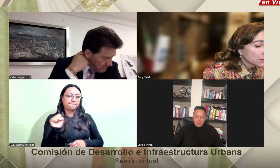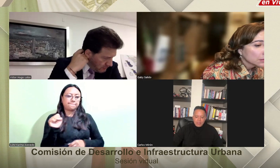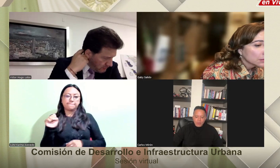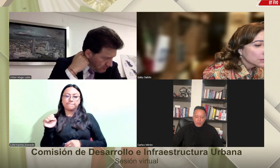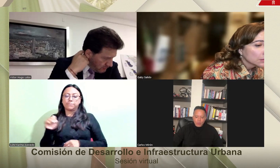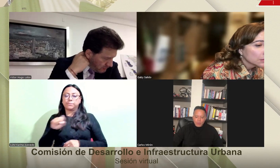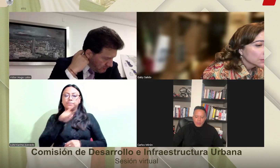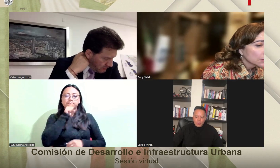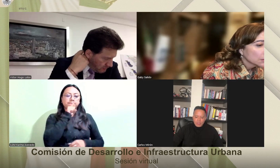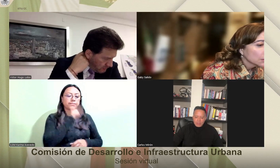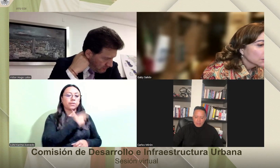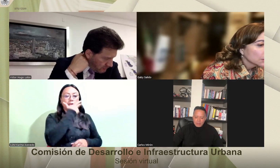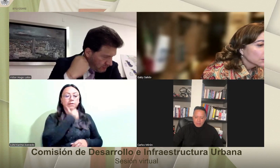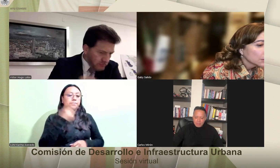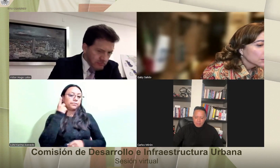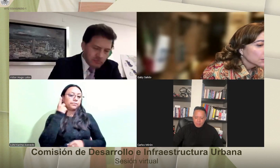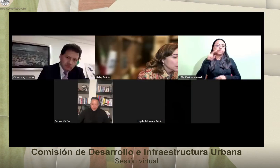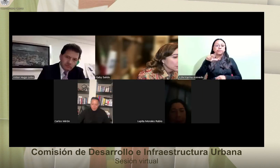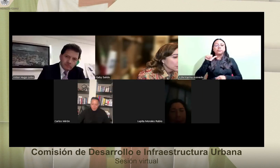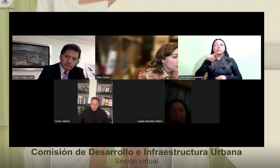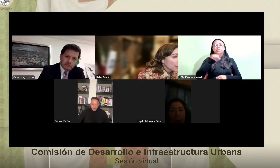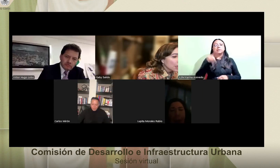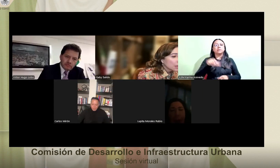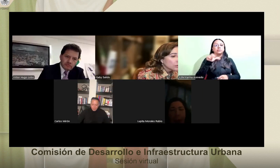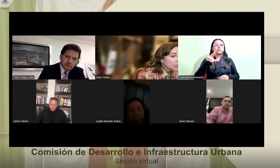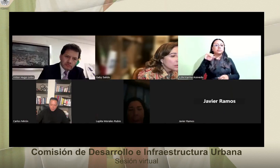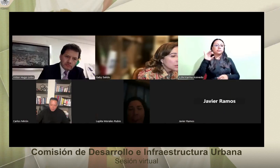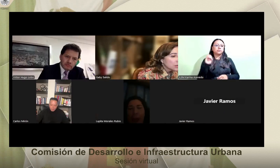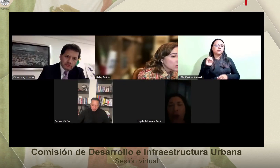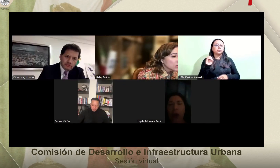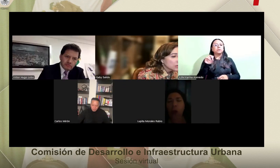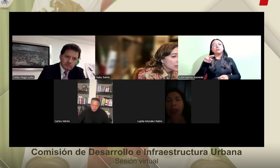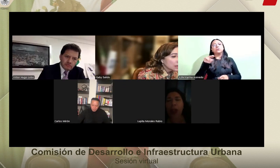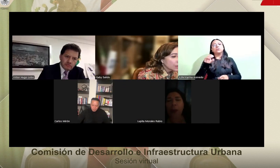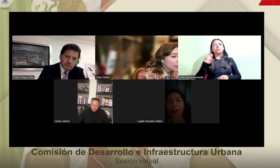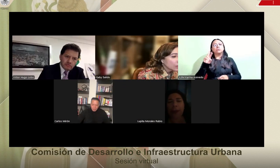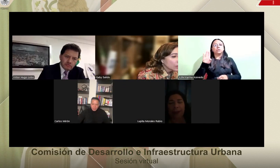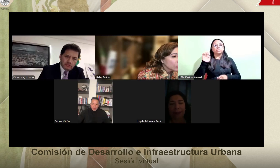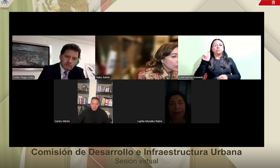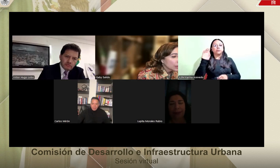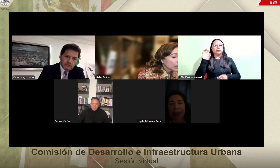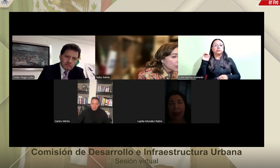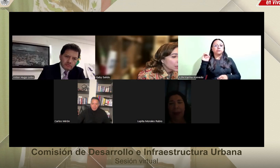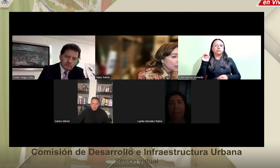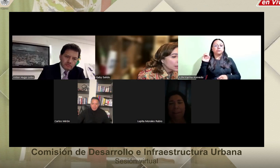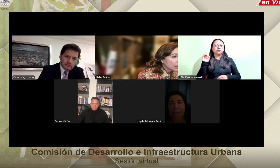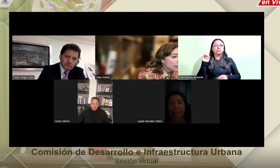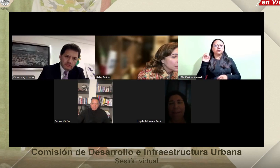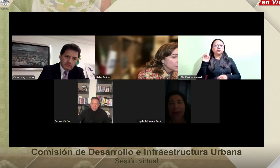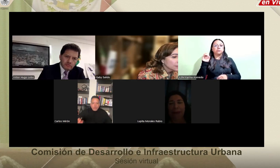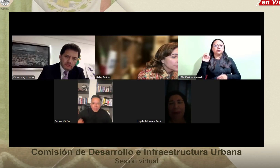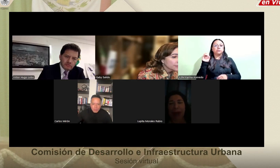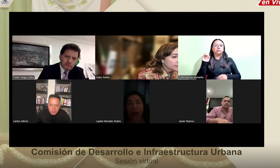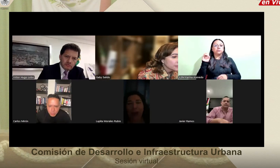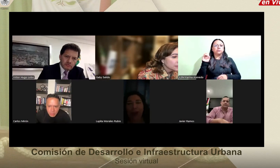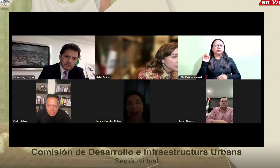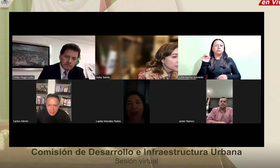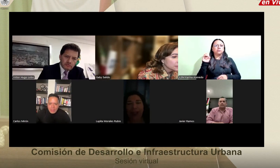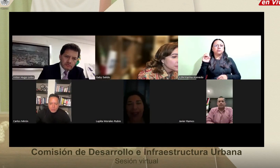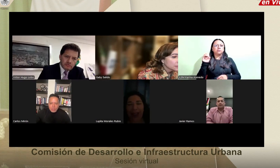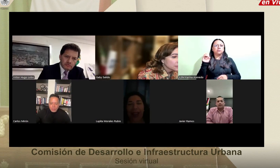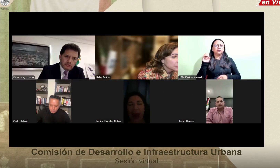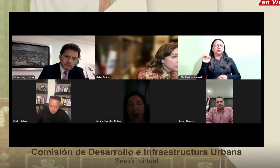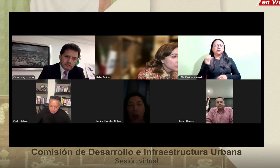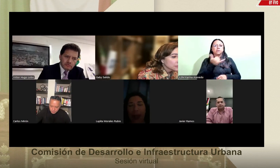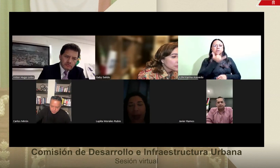Diputado Nazario Norberto Sánchez. Nazario Norberto, Perdón, a favor. Guadalupe, La escuchamos, Perdón. diputada,